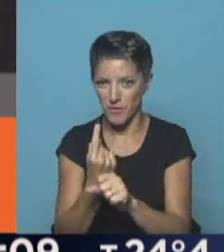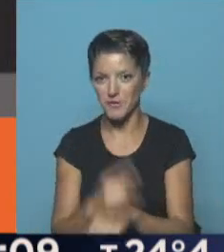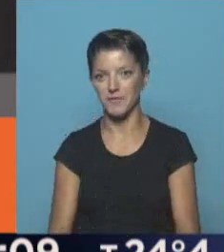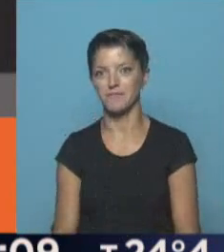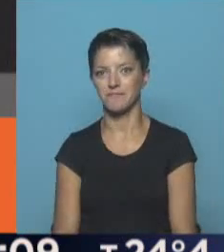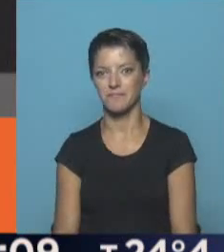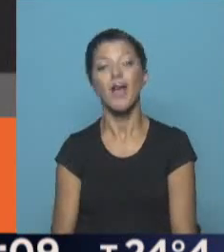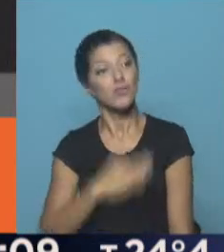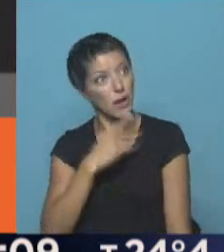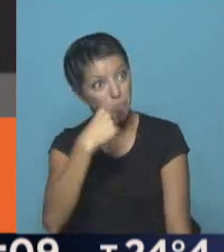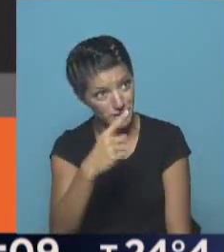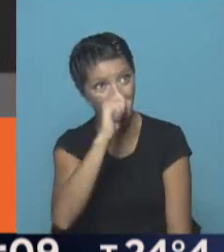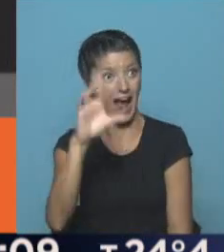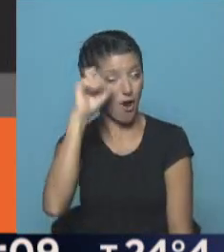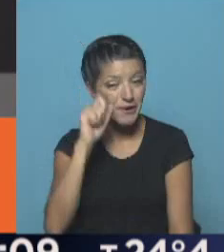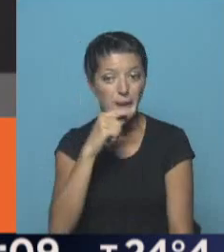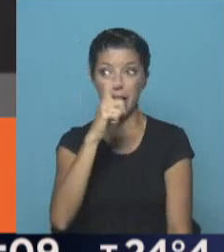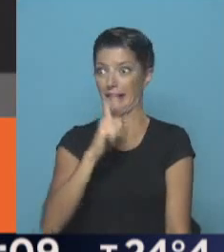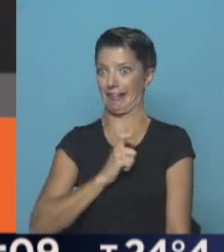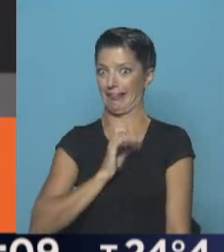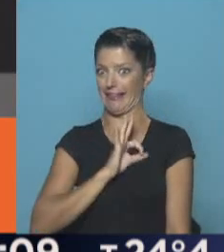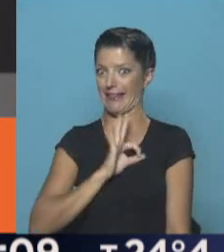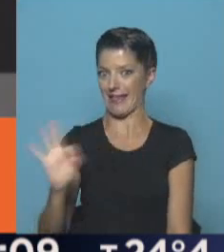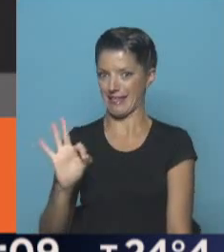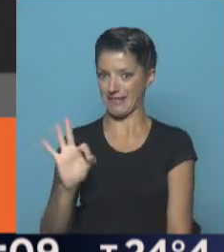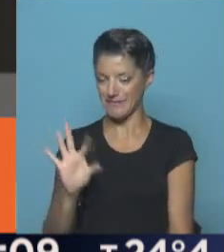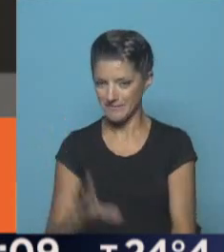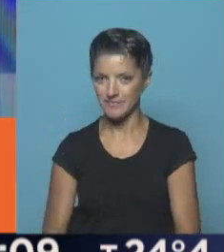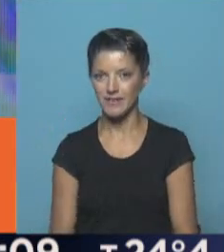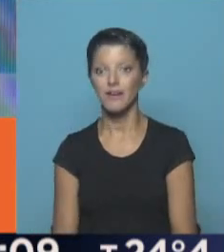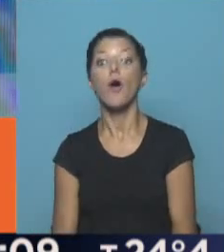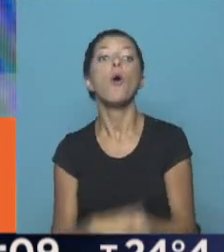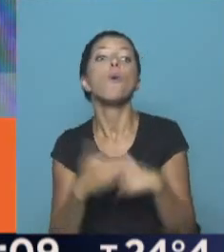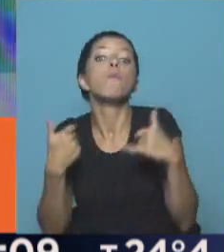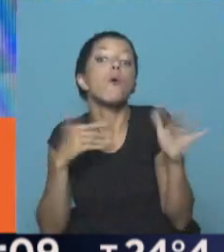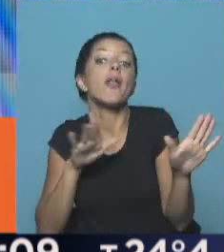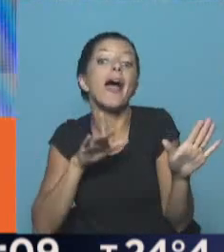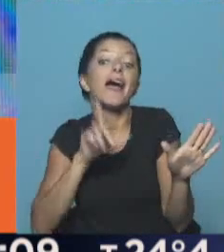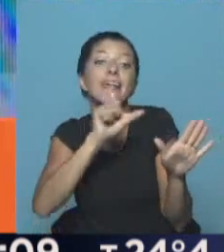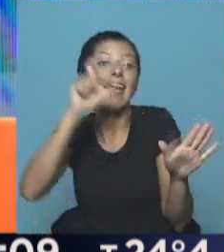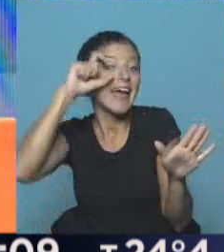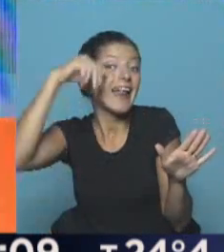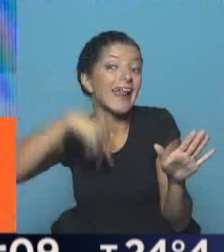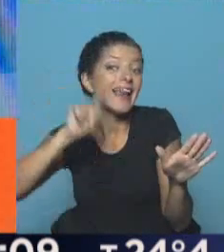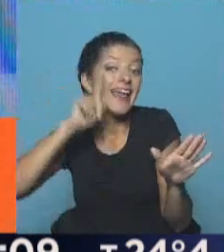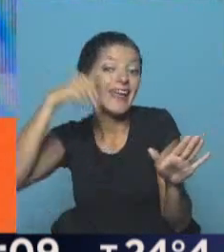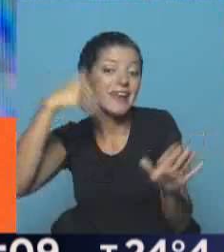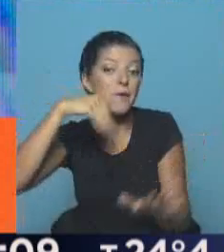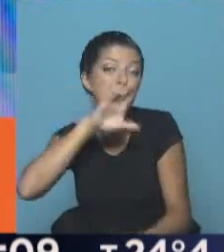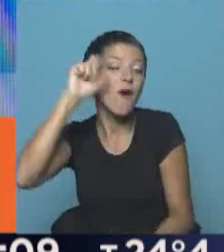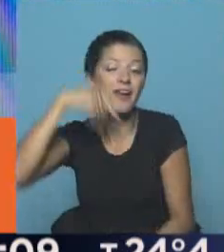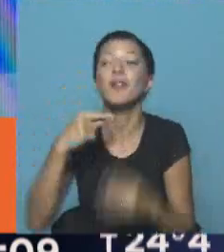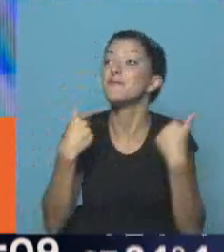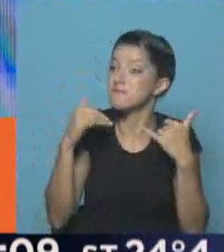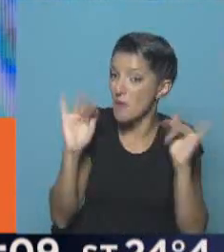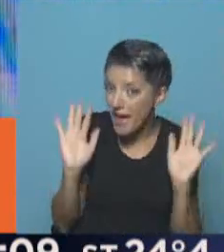hecho Correa y no nos dio una respuesta satisfactoria, por lo menos. Bueno, pero a lo mejor Lenín... Por ahí le encuentra, que con estos